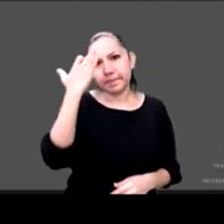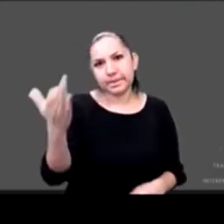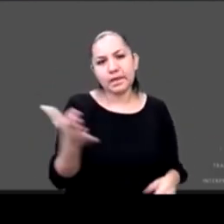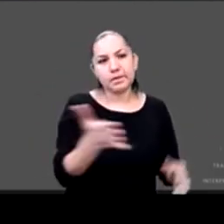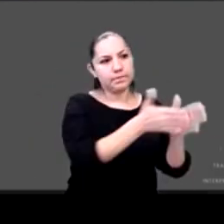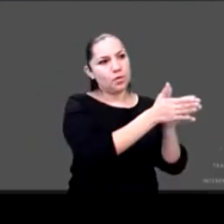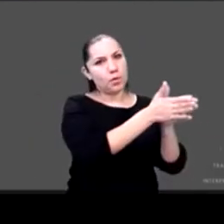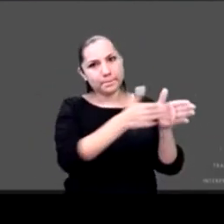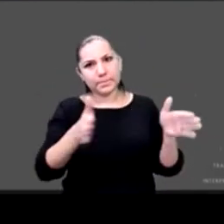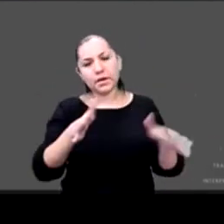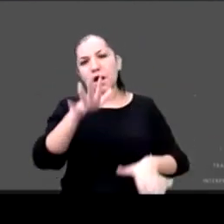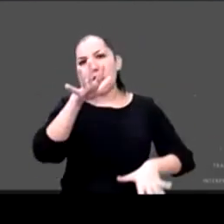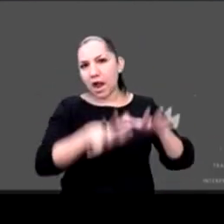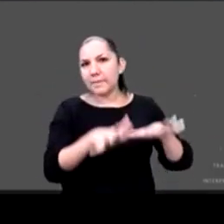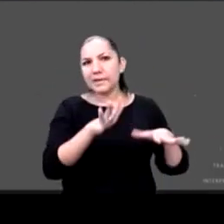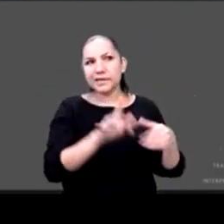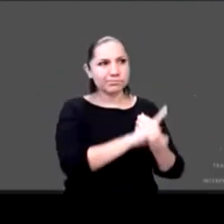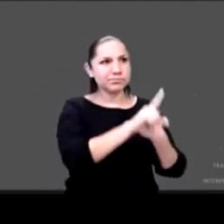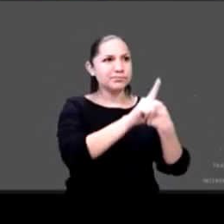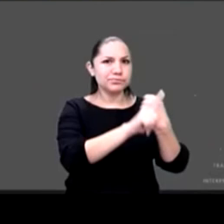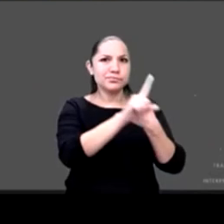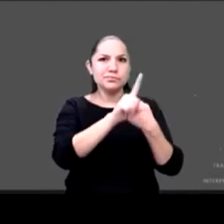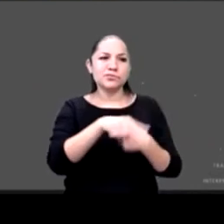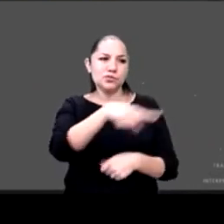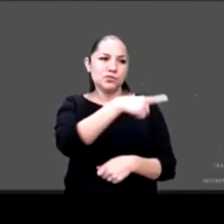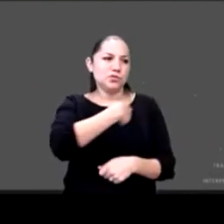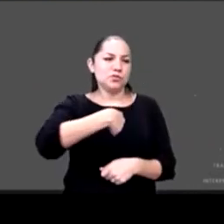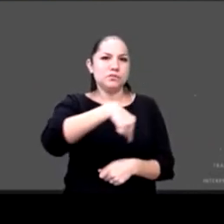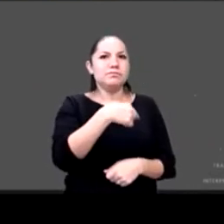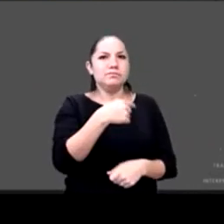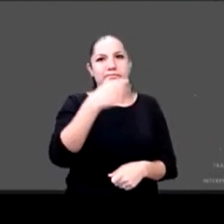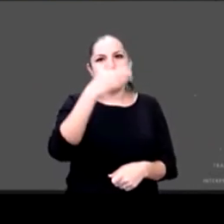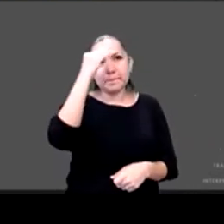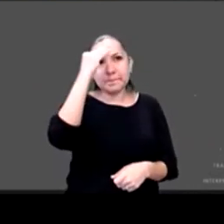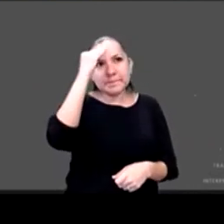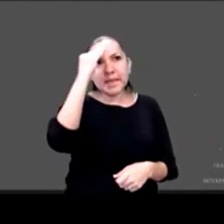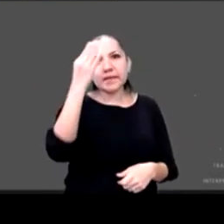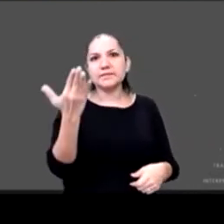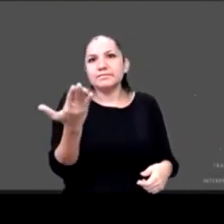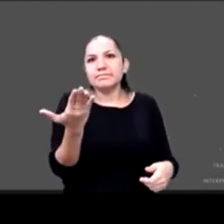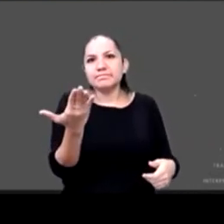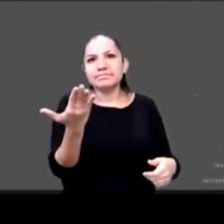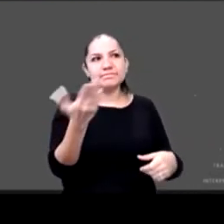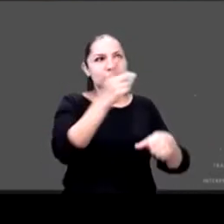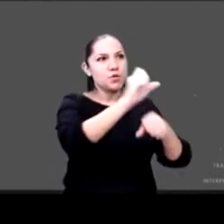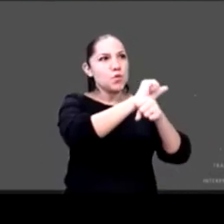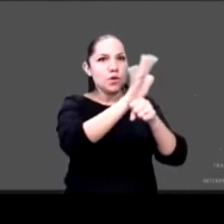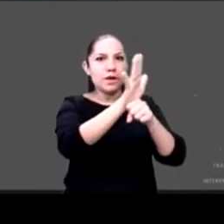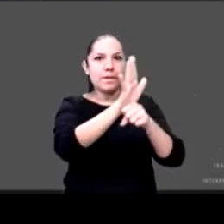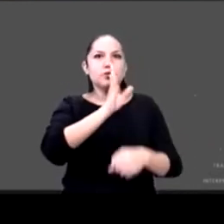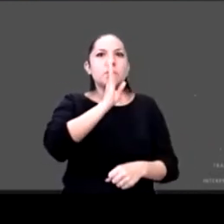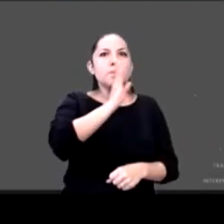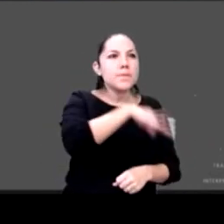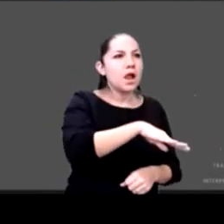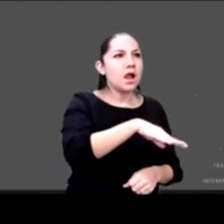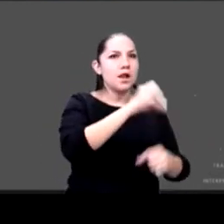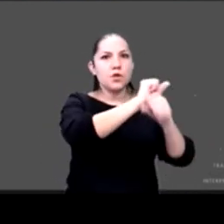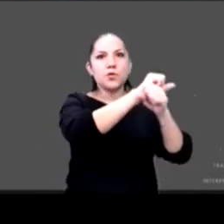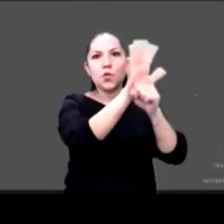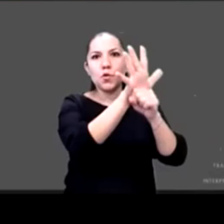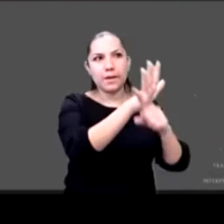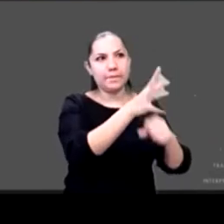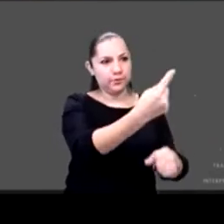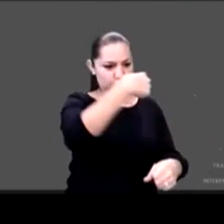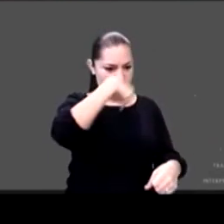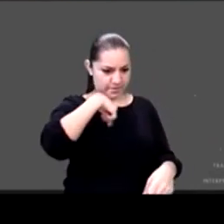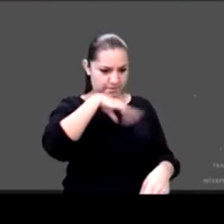asomar la nariz por la puerta porque entonces creemos que se va a aparecer el coronavirus y nos va comer y se va a meter a la casa y va a acabar con medio mundo.